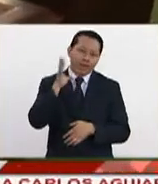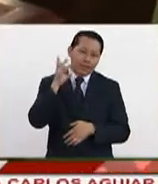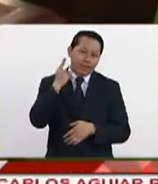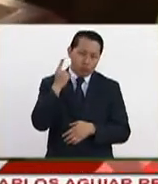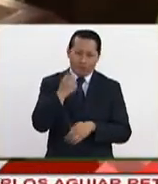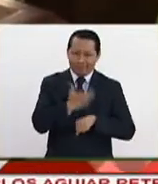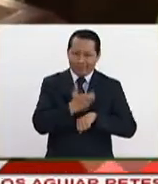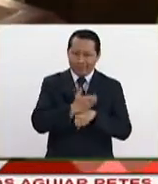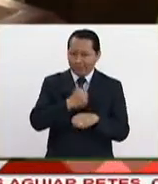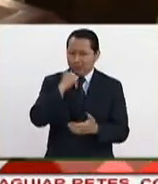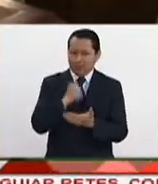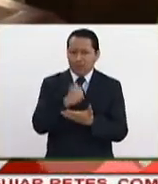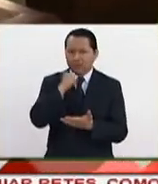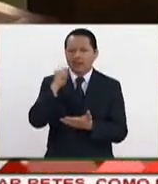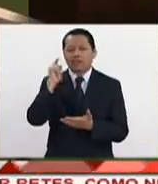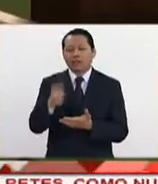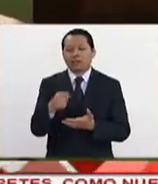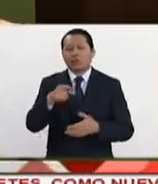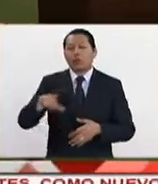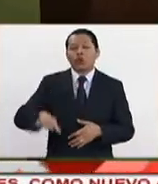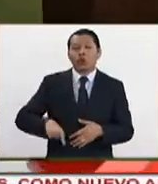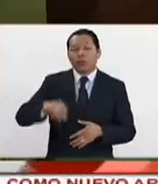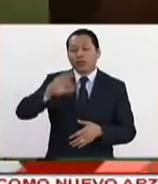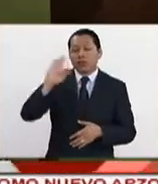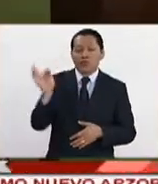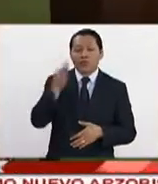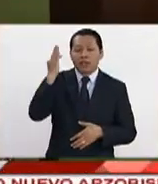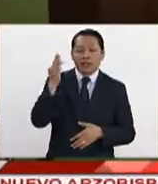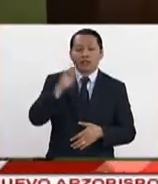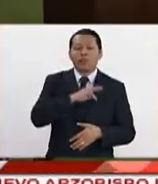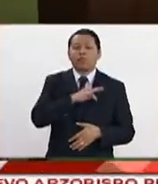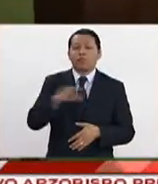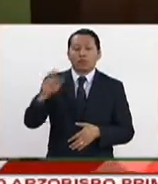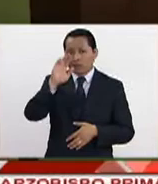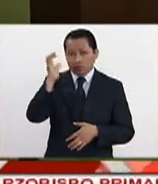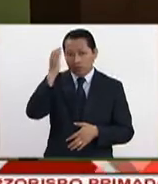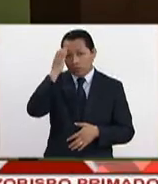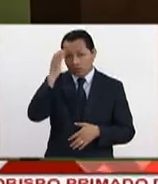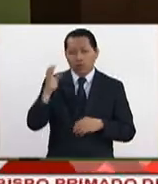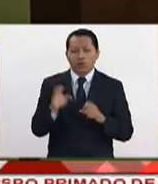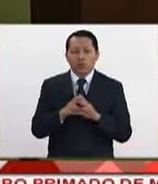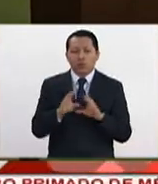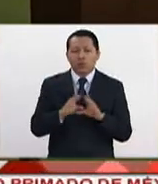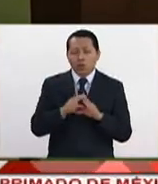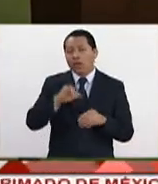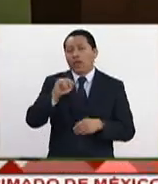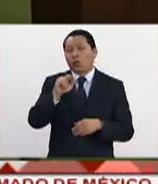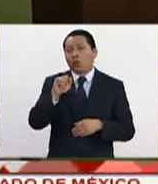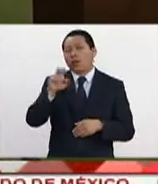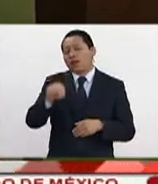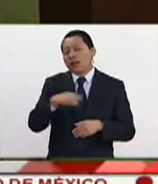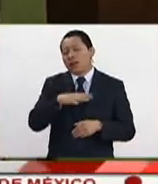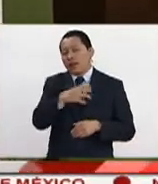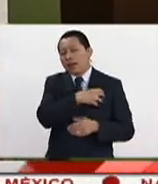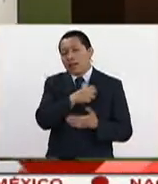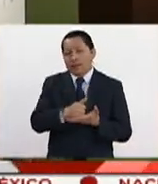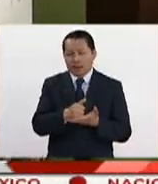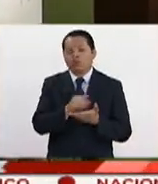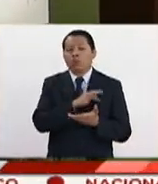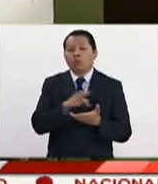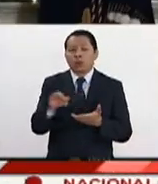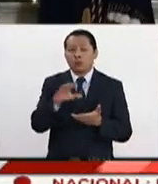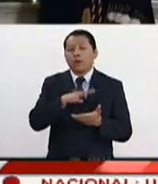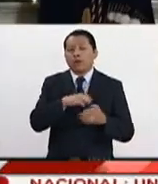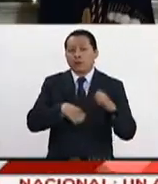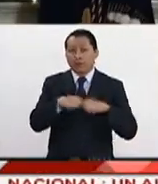en la que se instaba al gobierno federal a que reconociera a Jerusalén como capital y que trasladara a